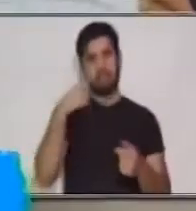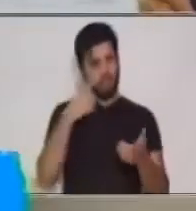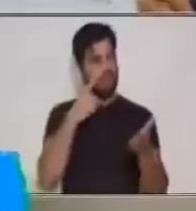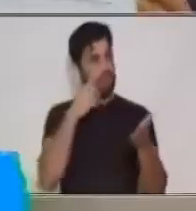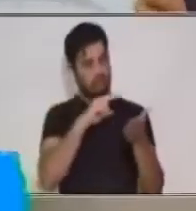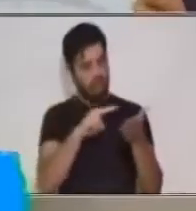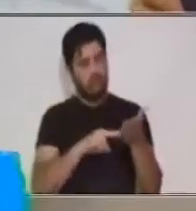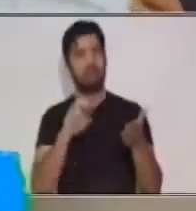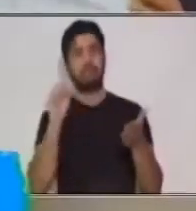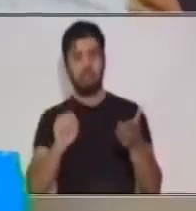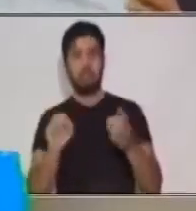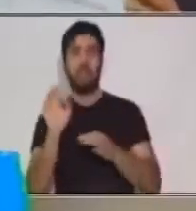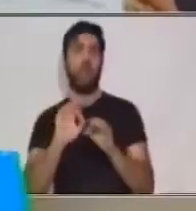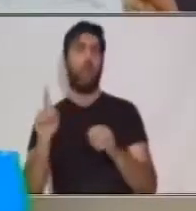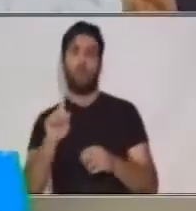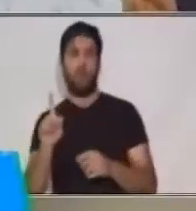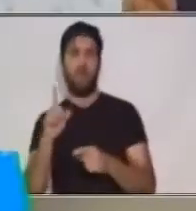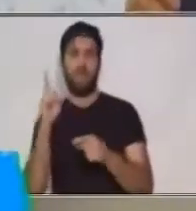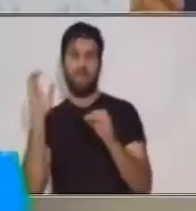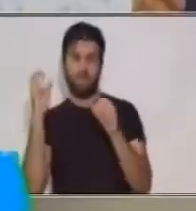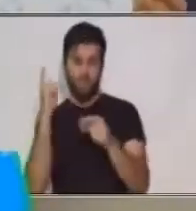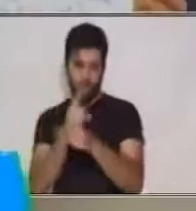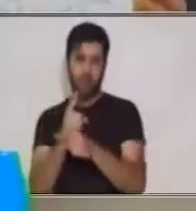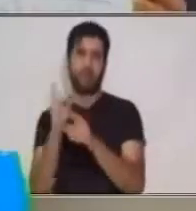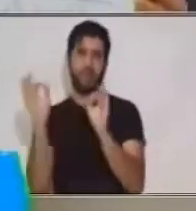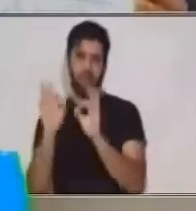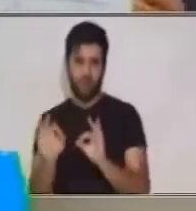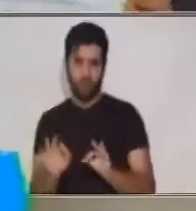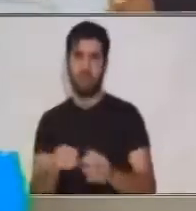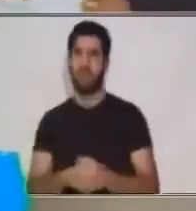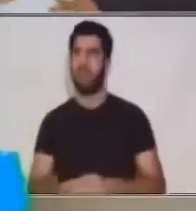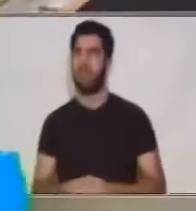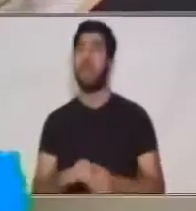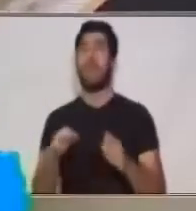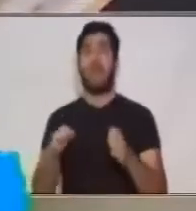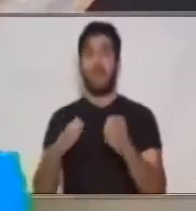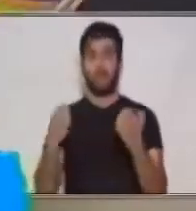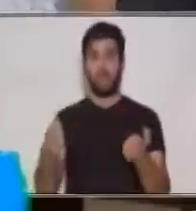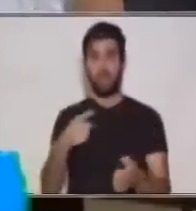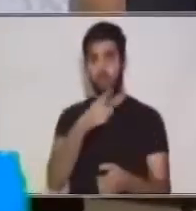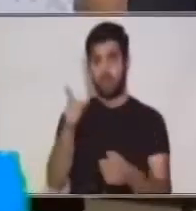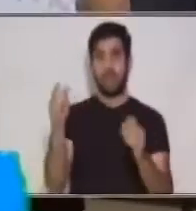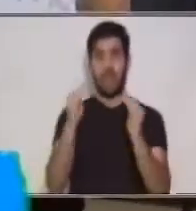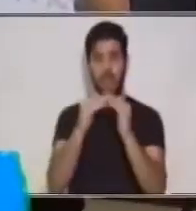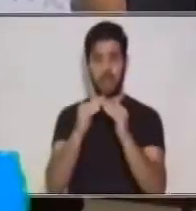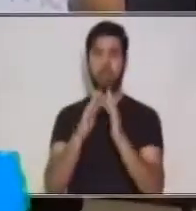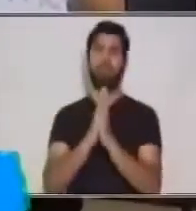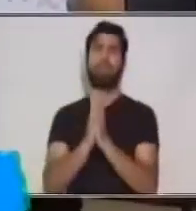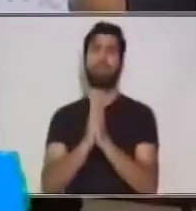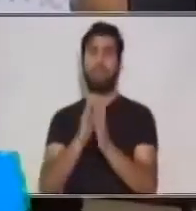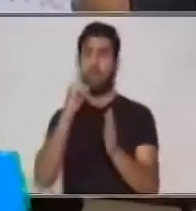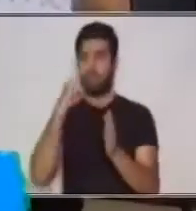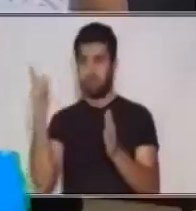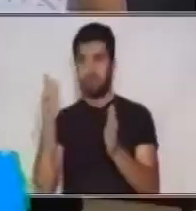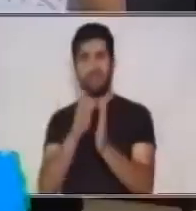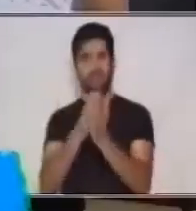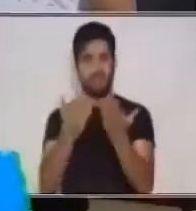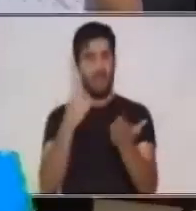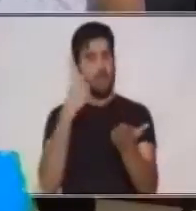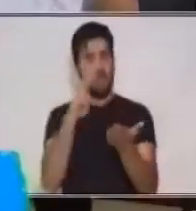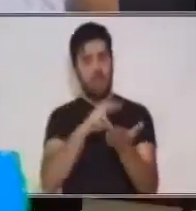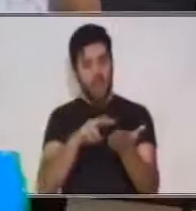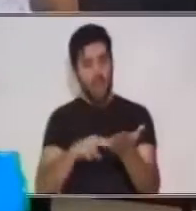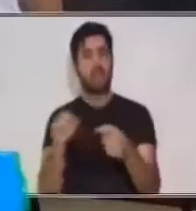es. Para eso nos va a servir este ejercicio. Así que en casa, lean, repasen